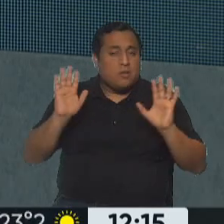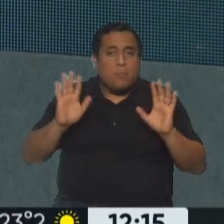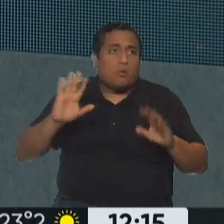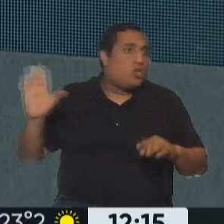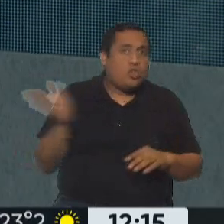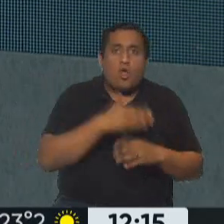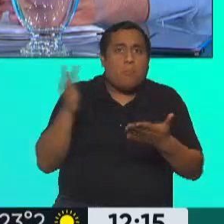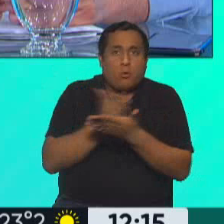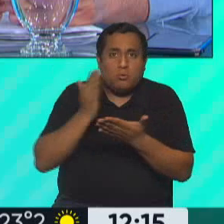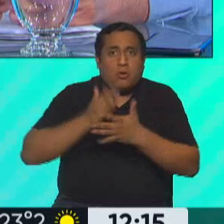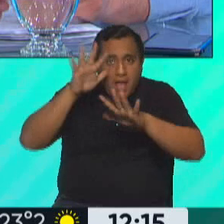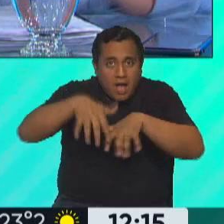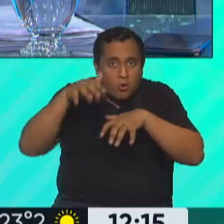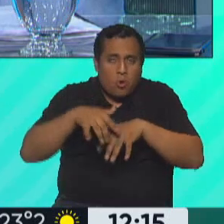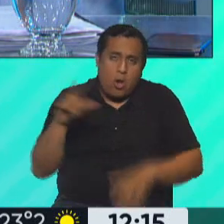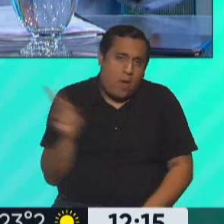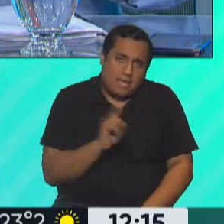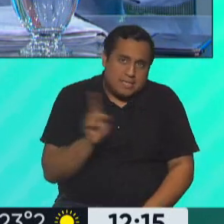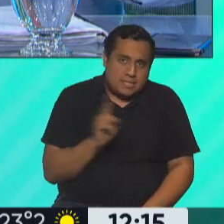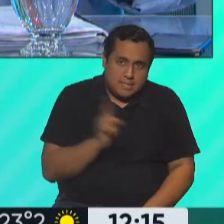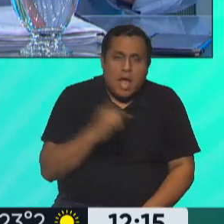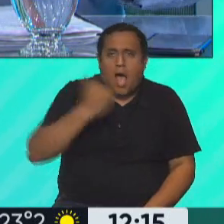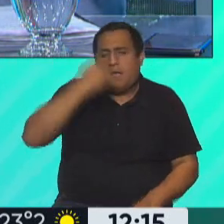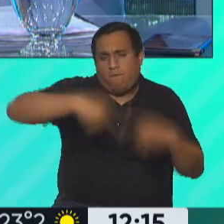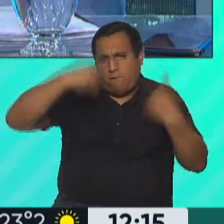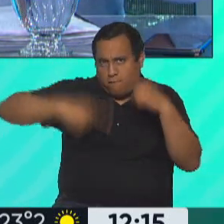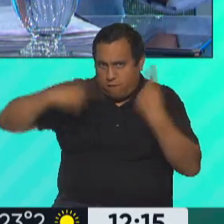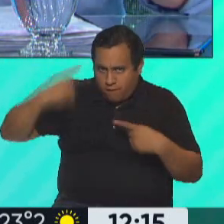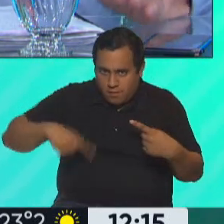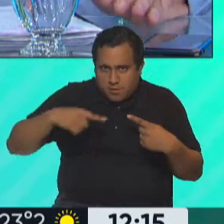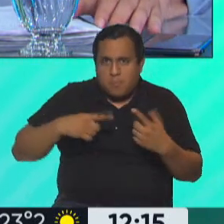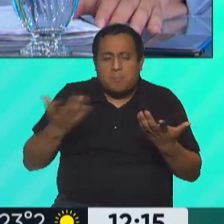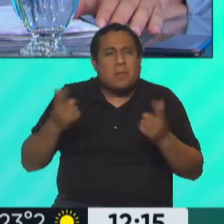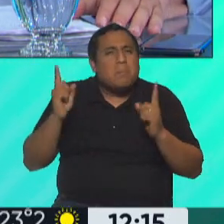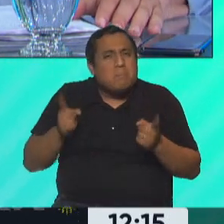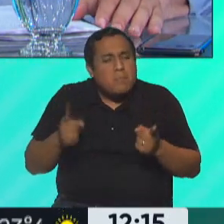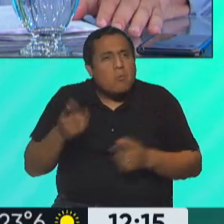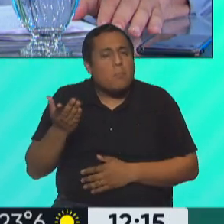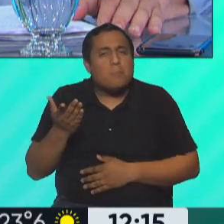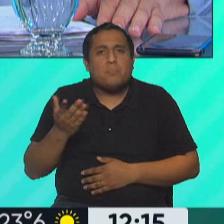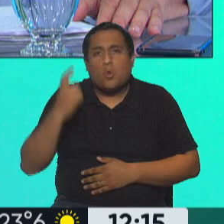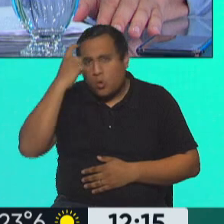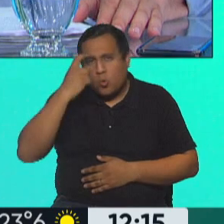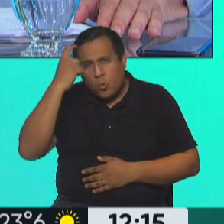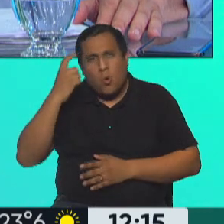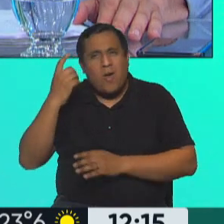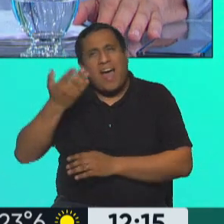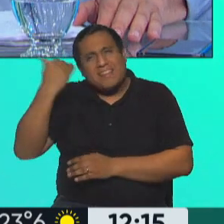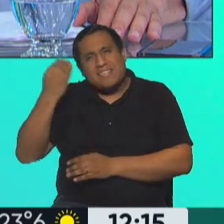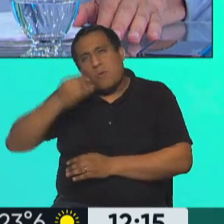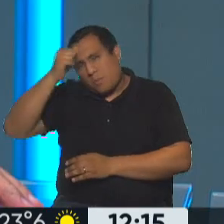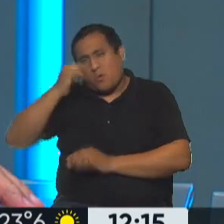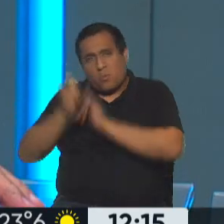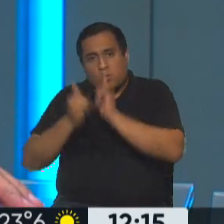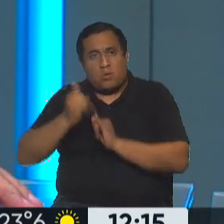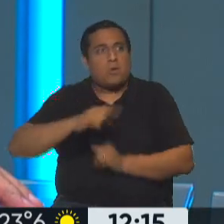agropecuarios los que han vendido esto. Hay de todo. Está, como denunció el Rulo el fin de semana, hasta